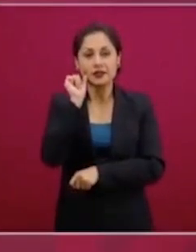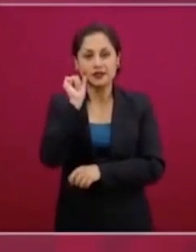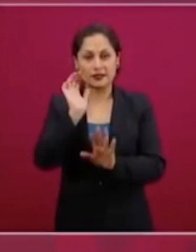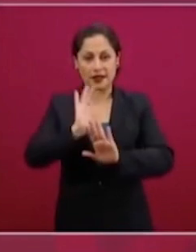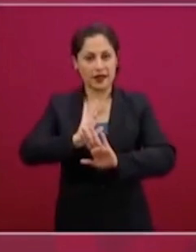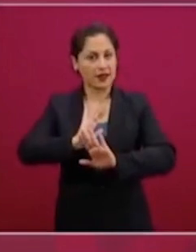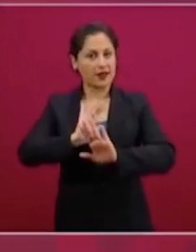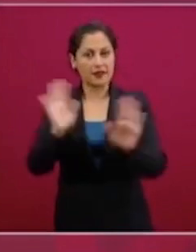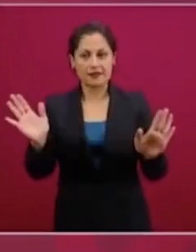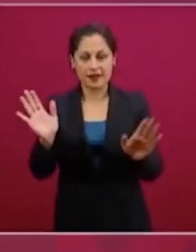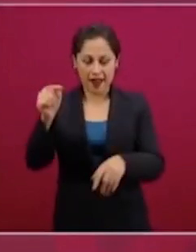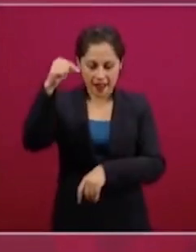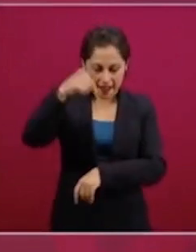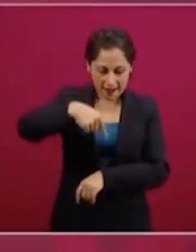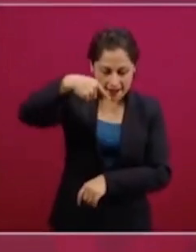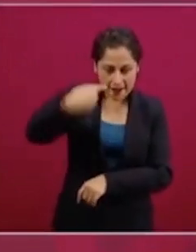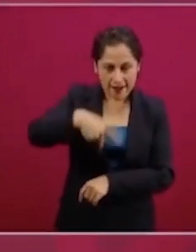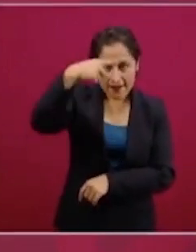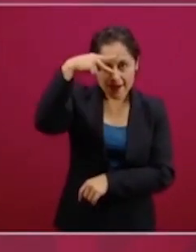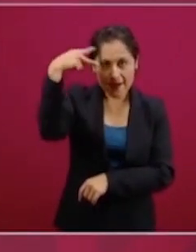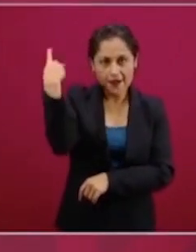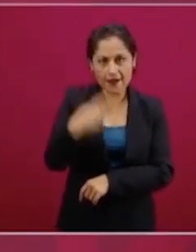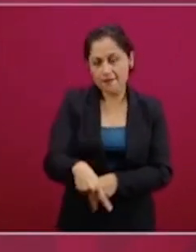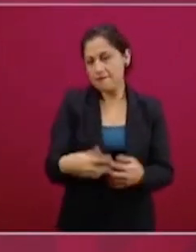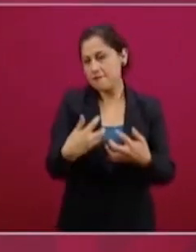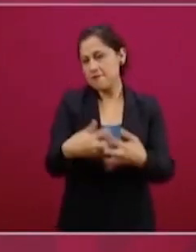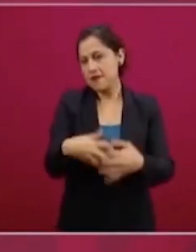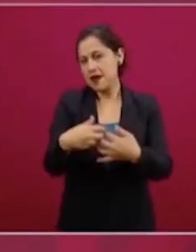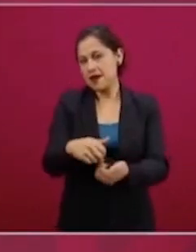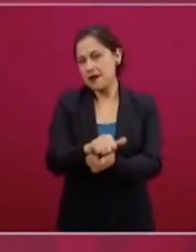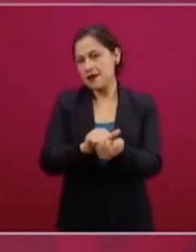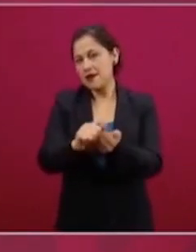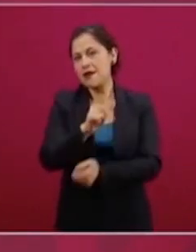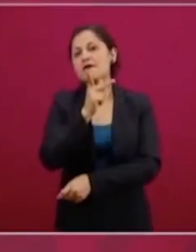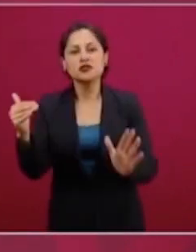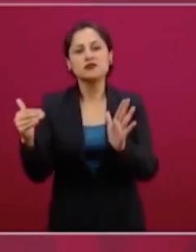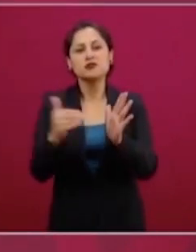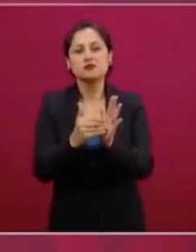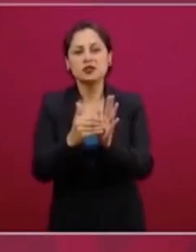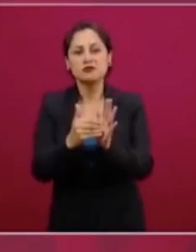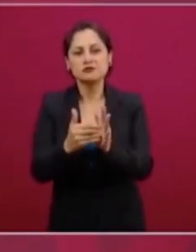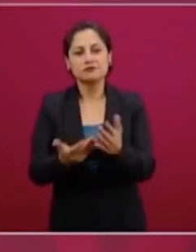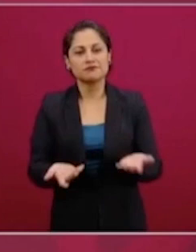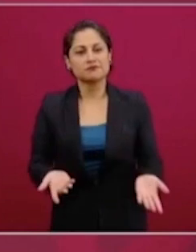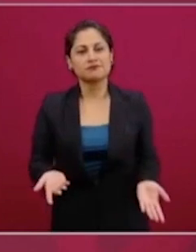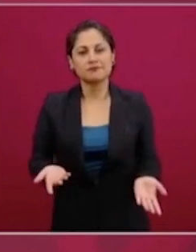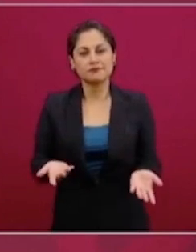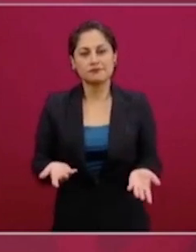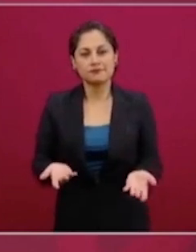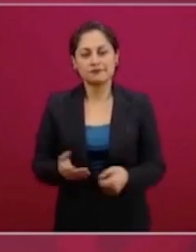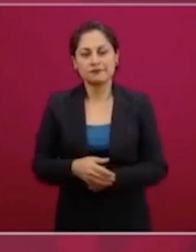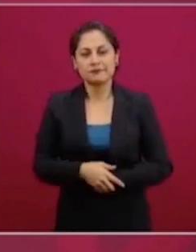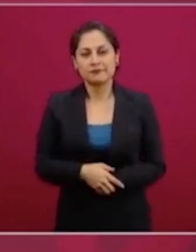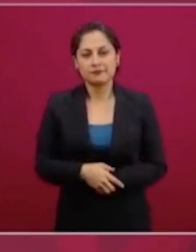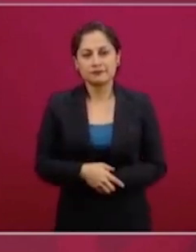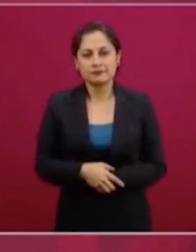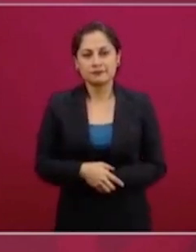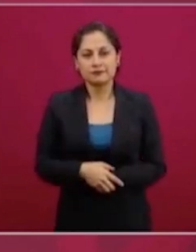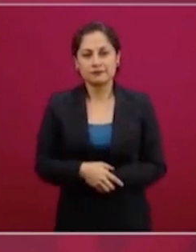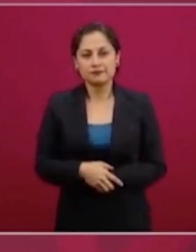nuestras refinerías 800 mil barriles de petróleo, de